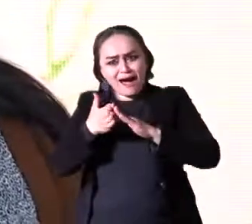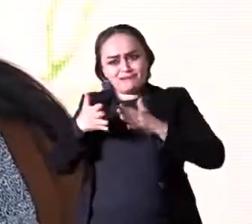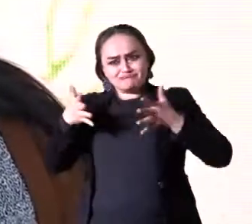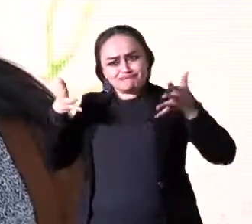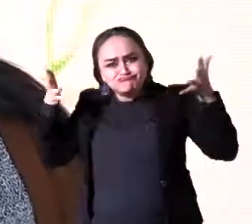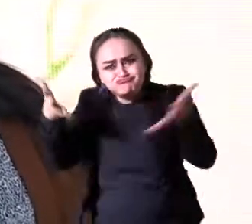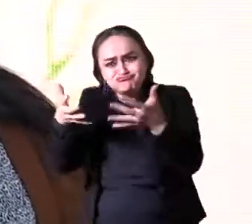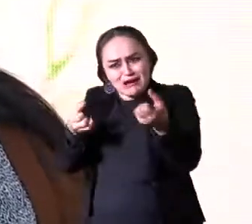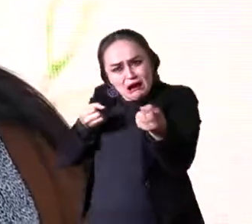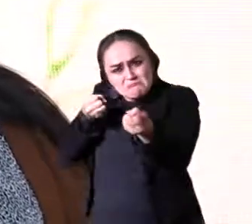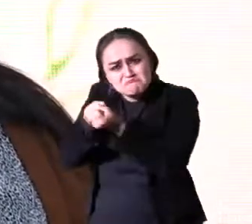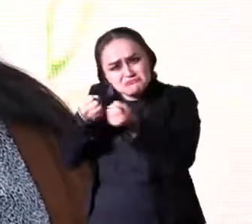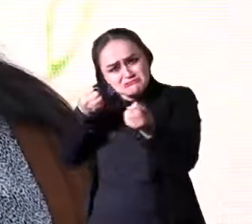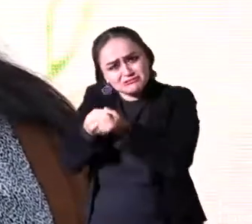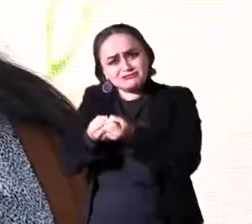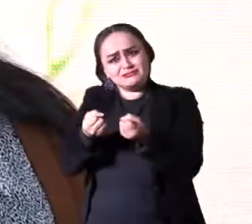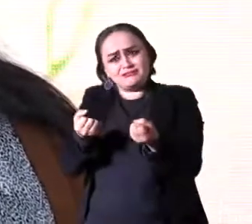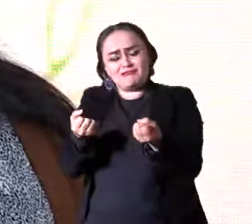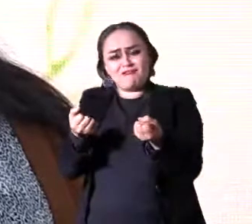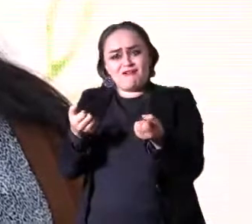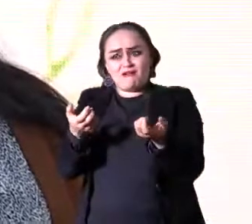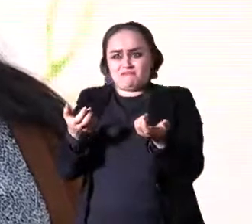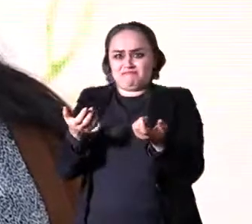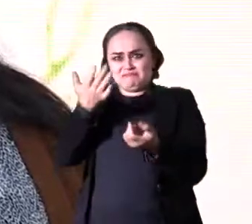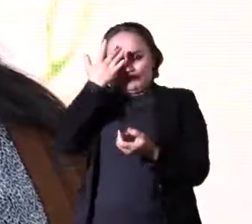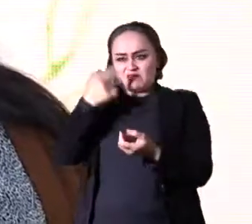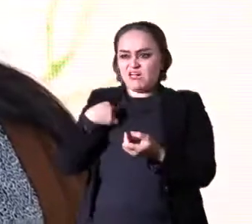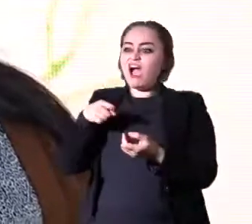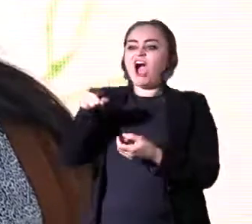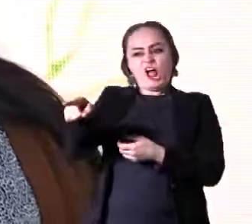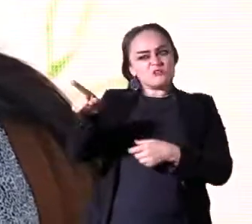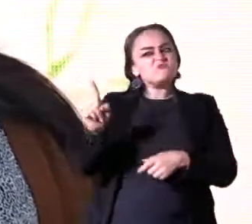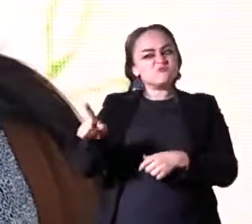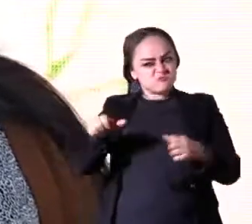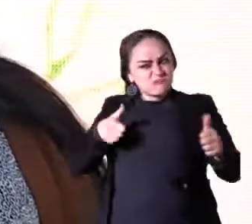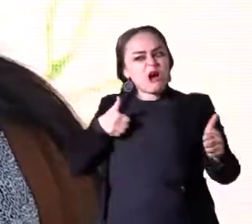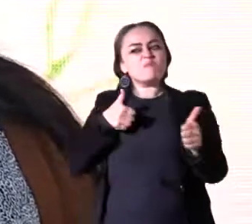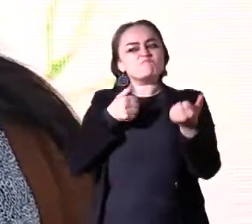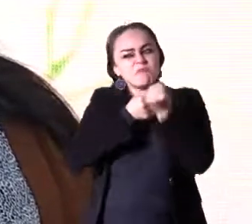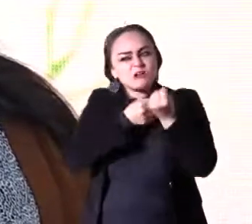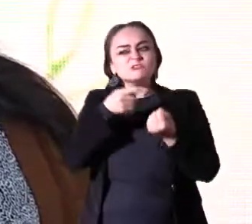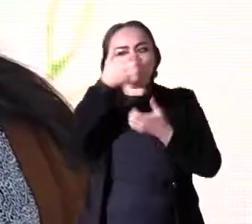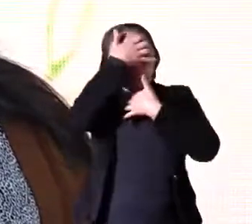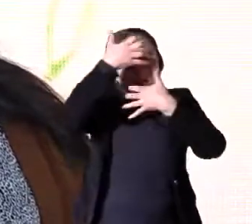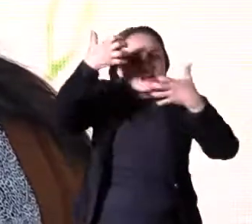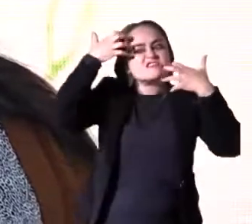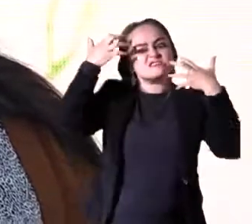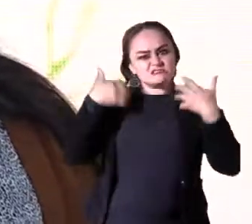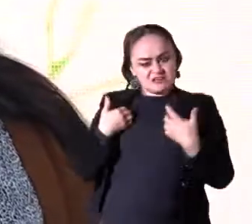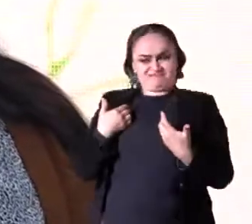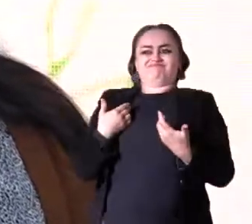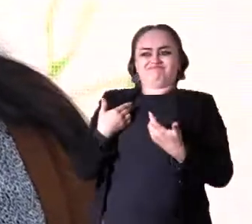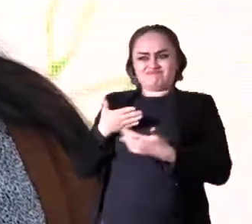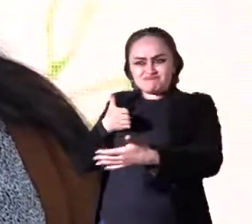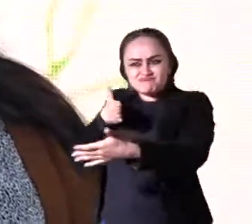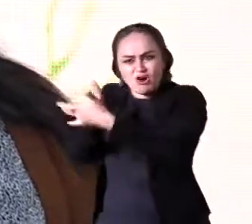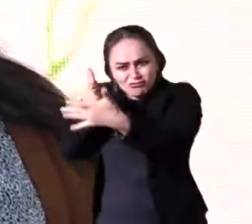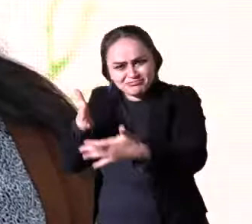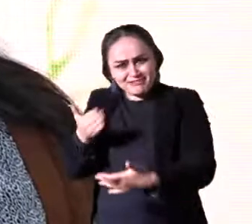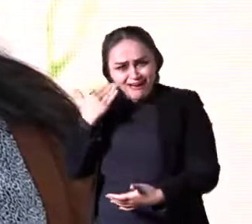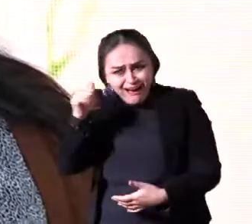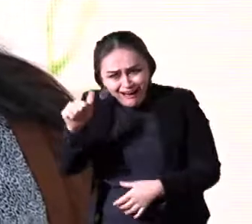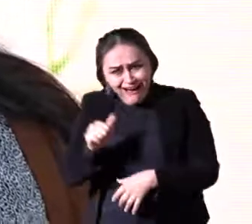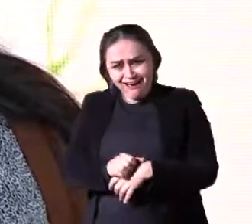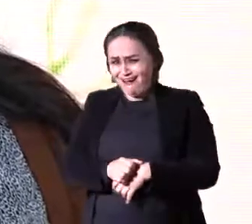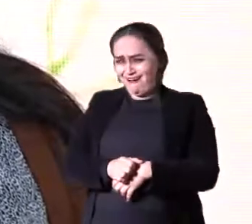termina siendo catalogada como guerrillera esto para justificar su asesinato